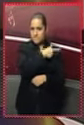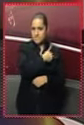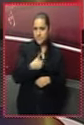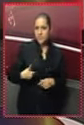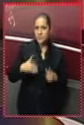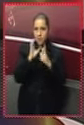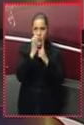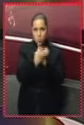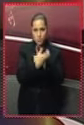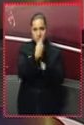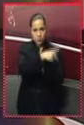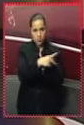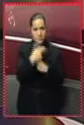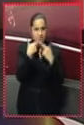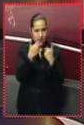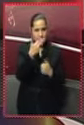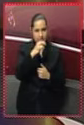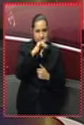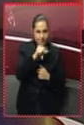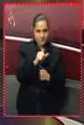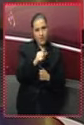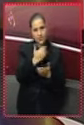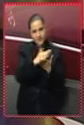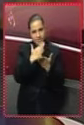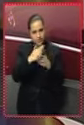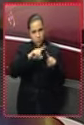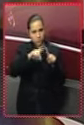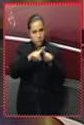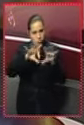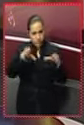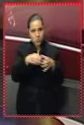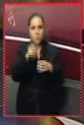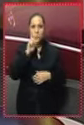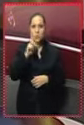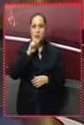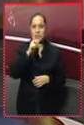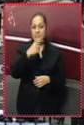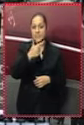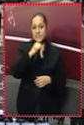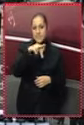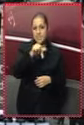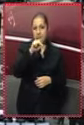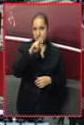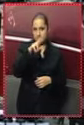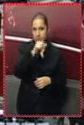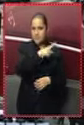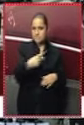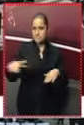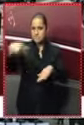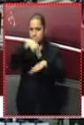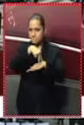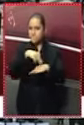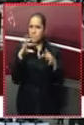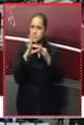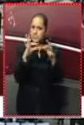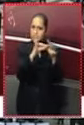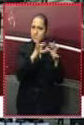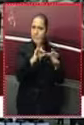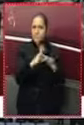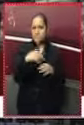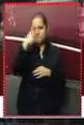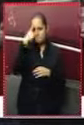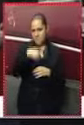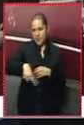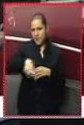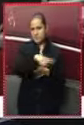Comisión de Hacienda y Crédito Público de la Cámara de Diputados, la legisladora Gina Andrea Cruz Blackledge, subió a tribuna para fundamentar ante el Pleno dictamen